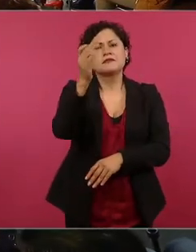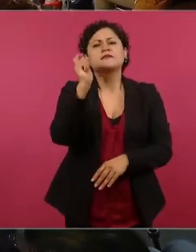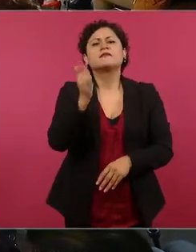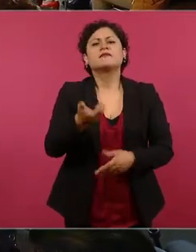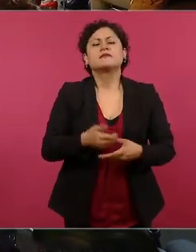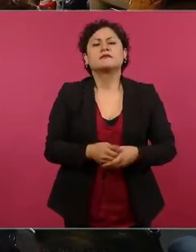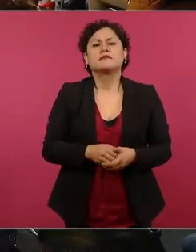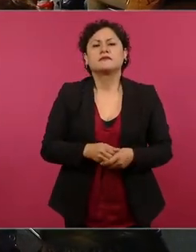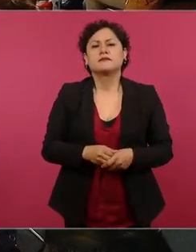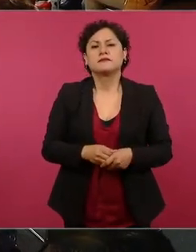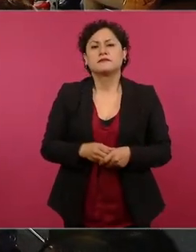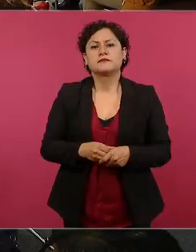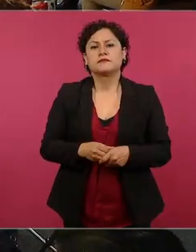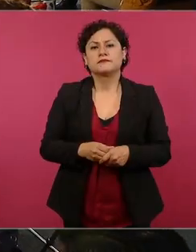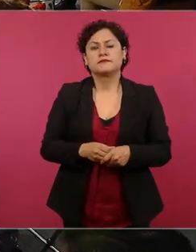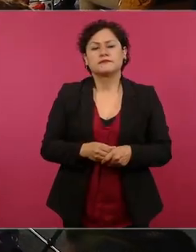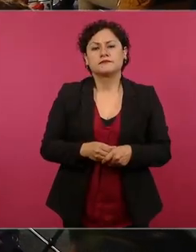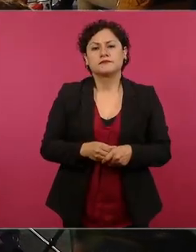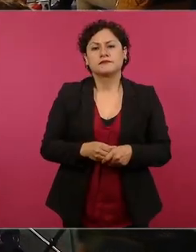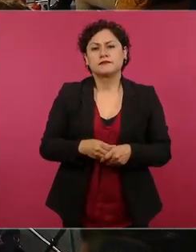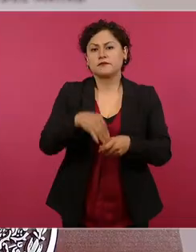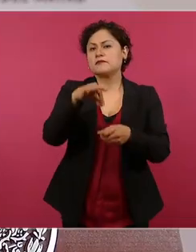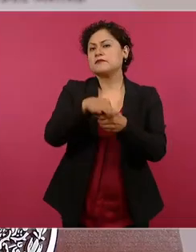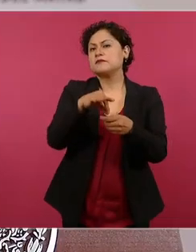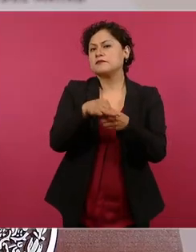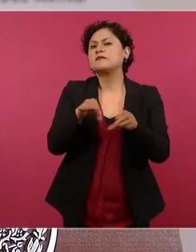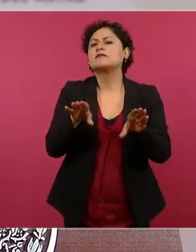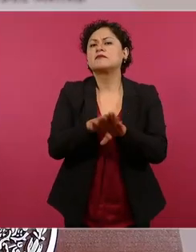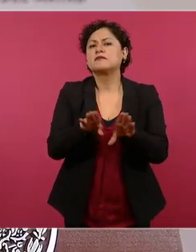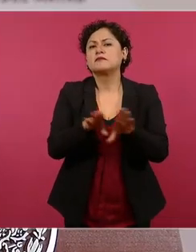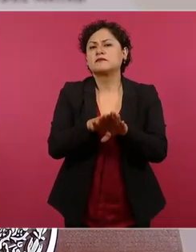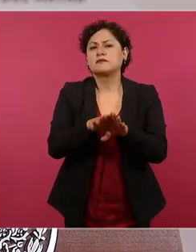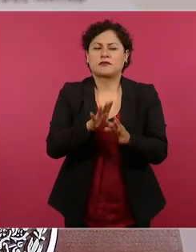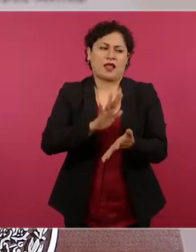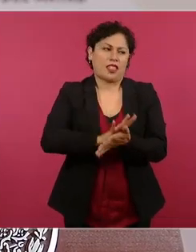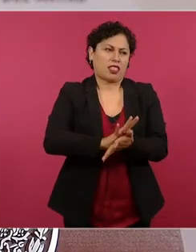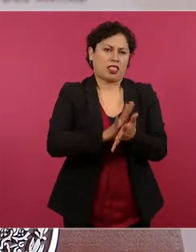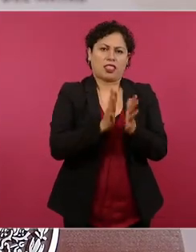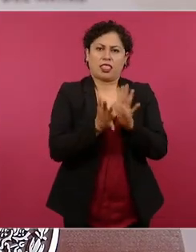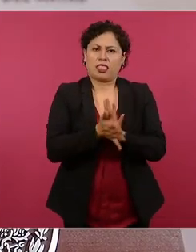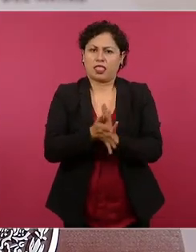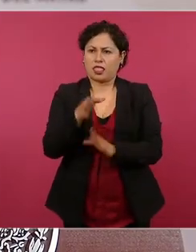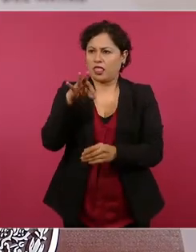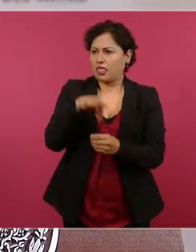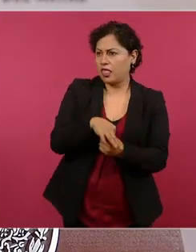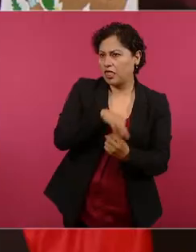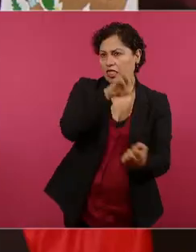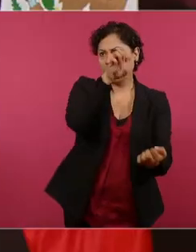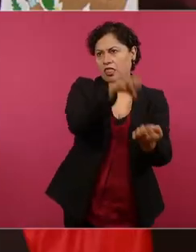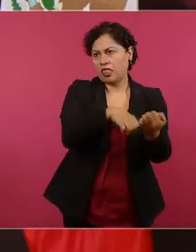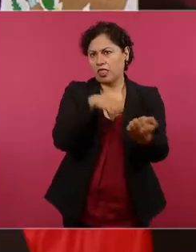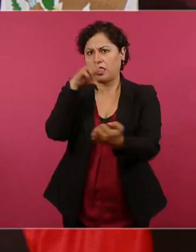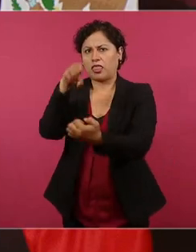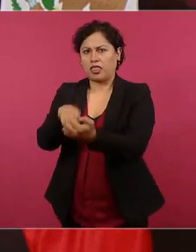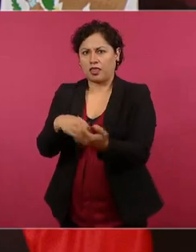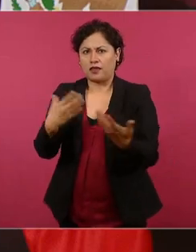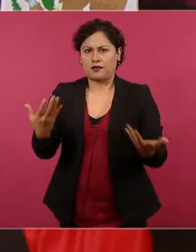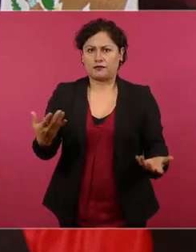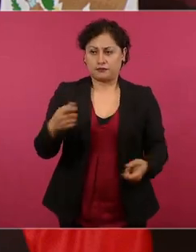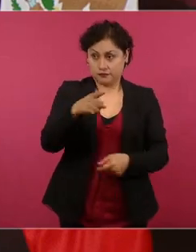por el fraude, Eso para los jóvenes.